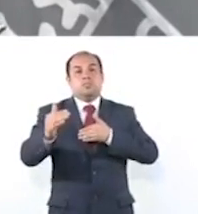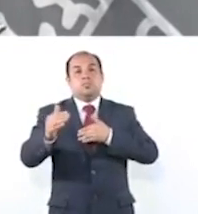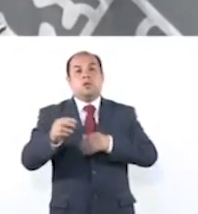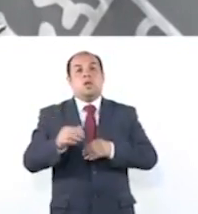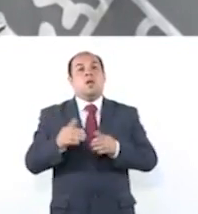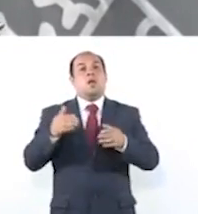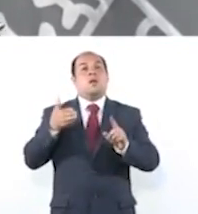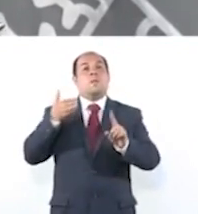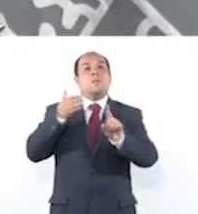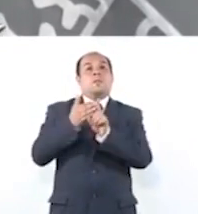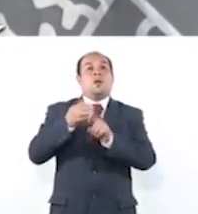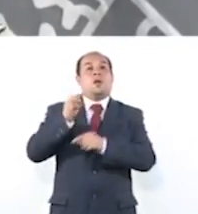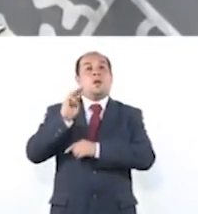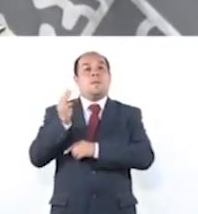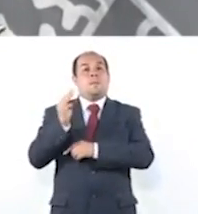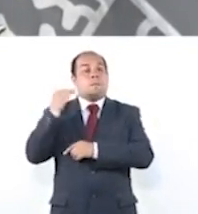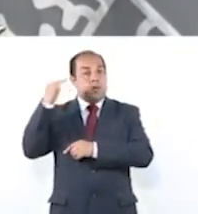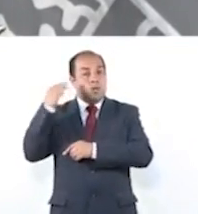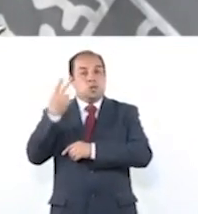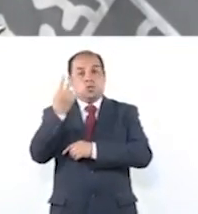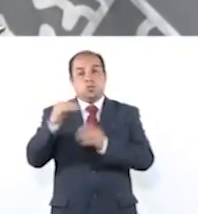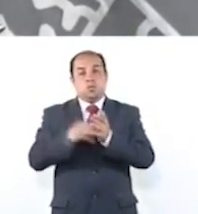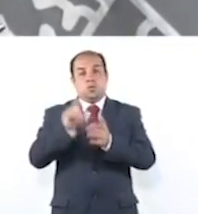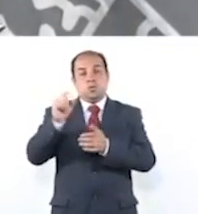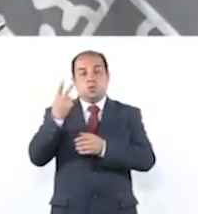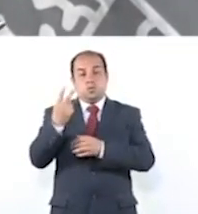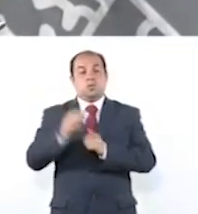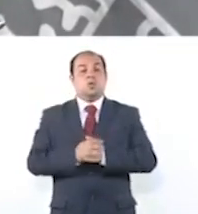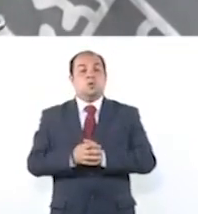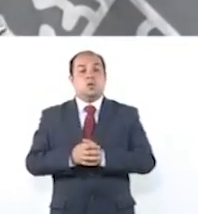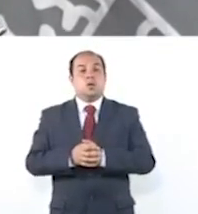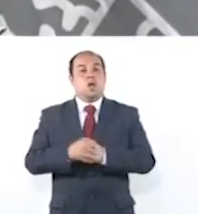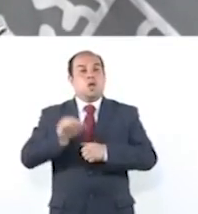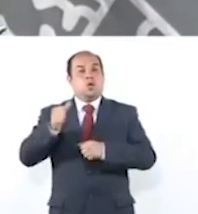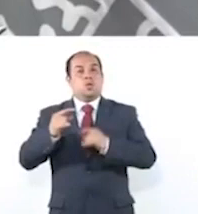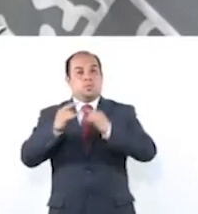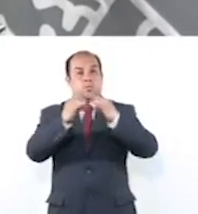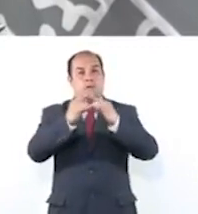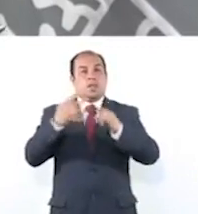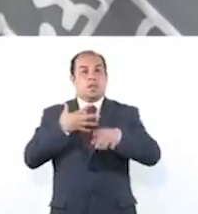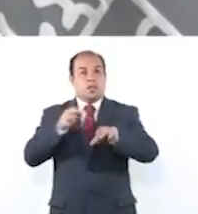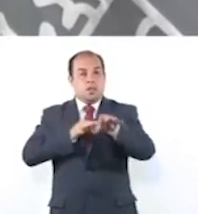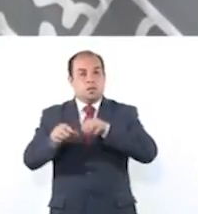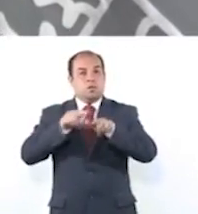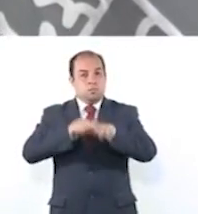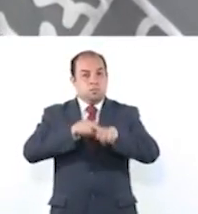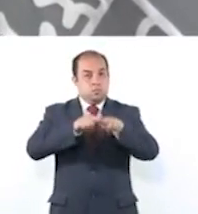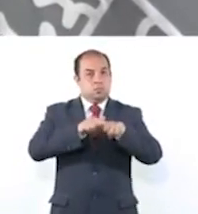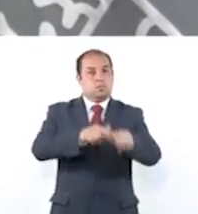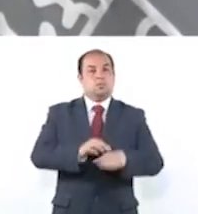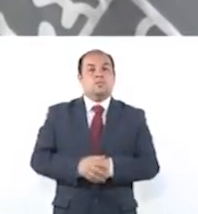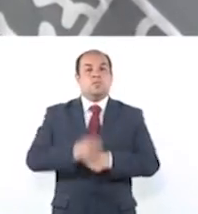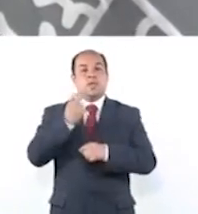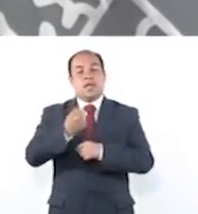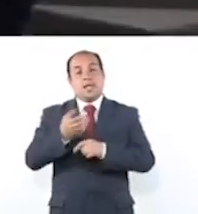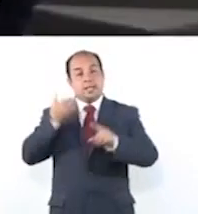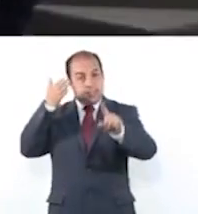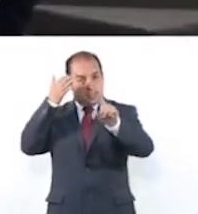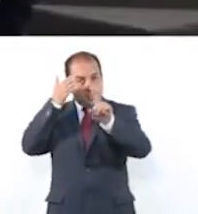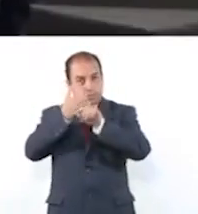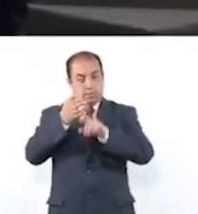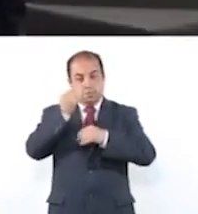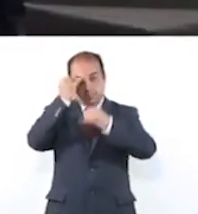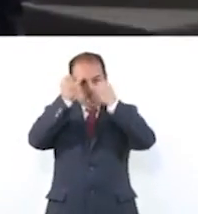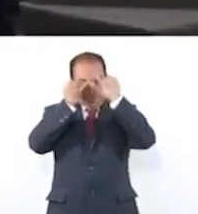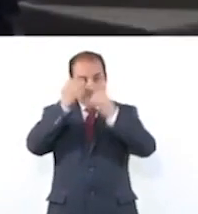22. Y luego ya los restos de la campaña ya se convierten en trabajo permanente en continuidad. Esa es la idea.